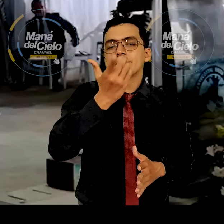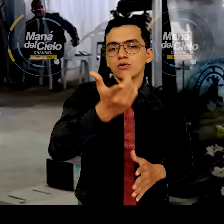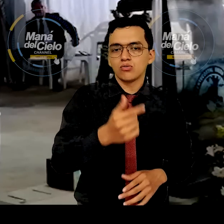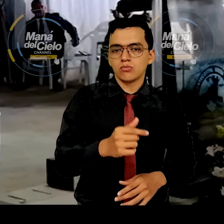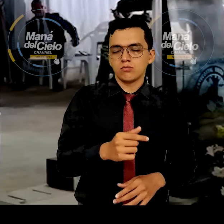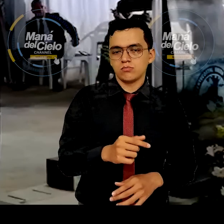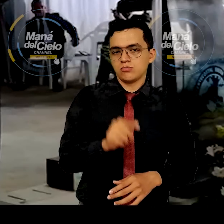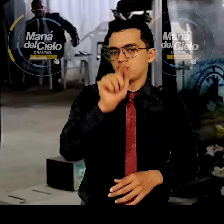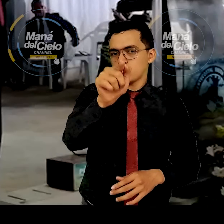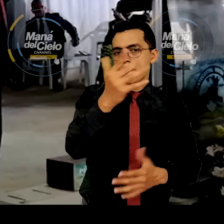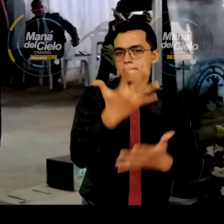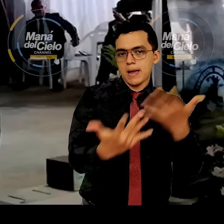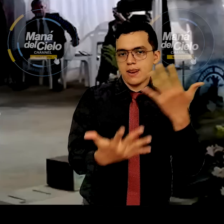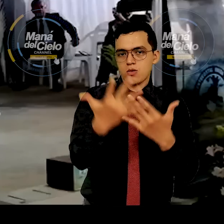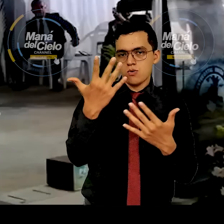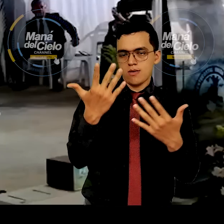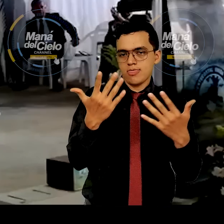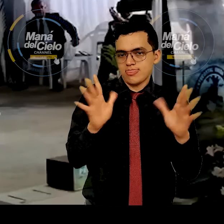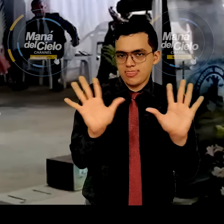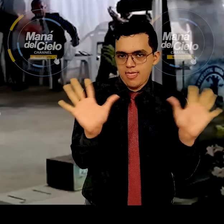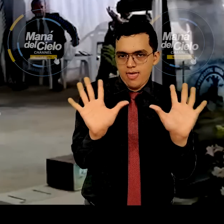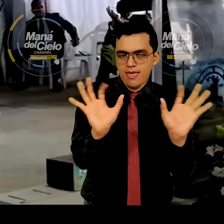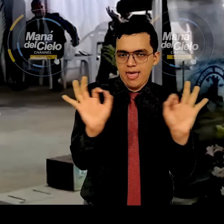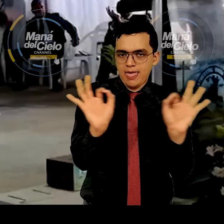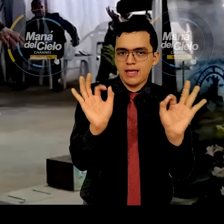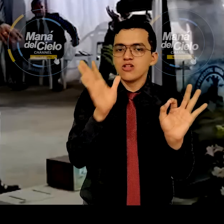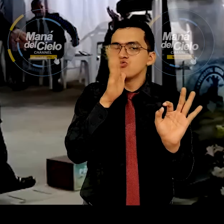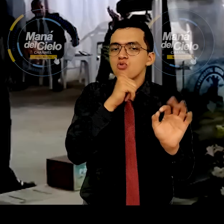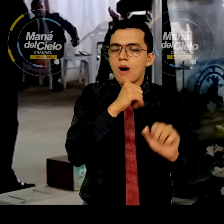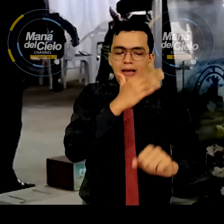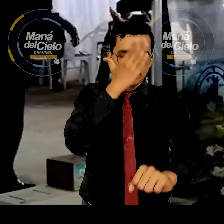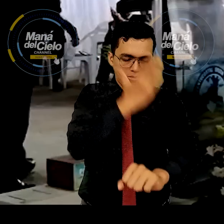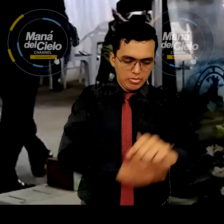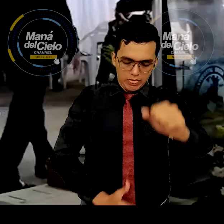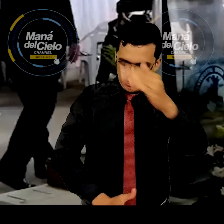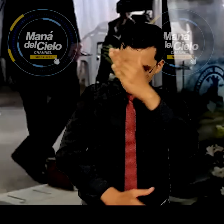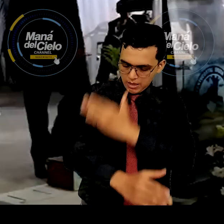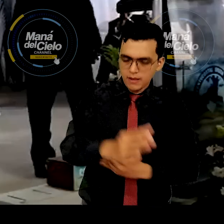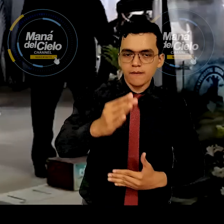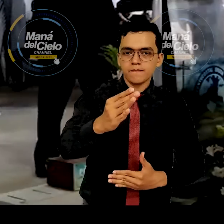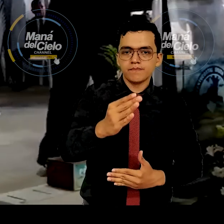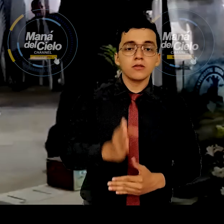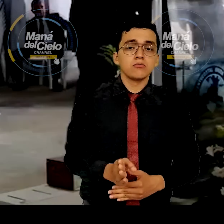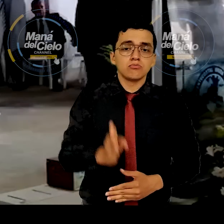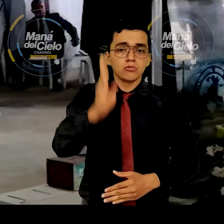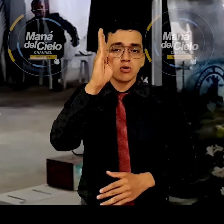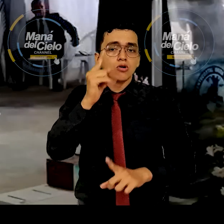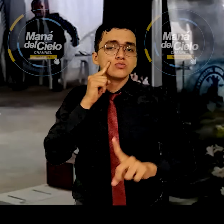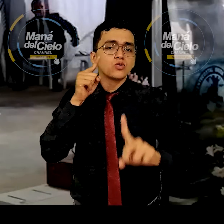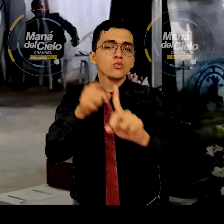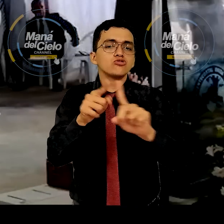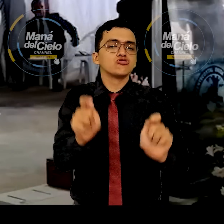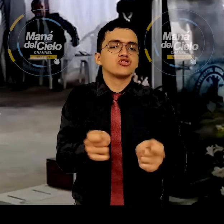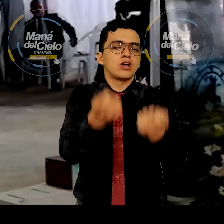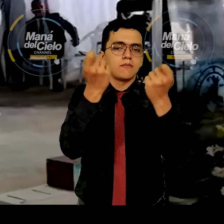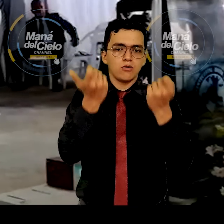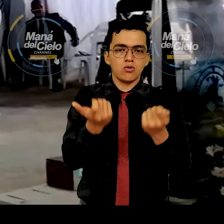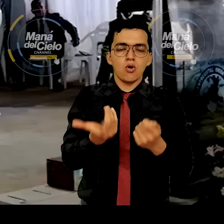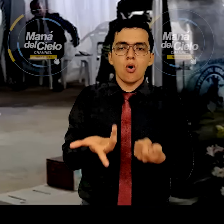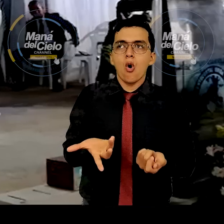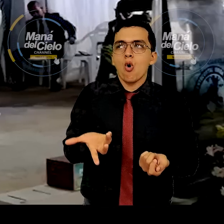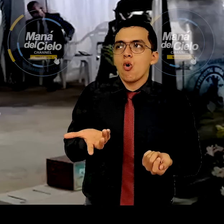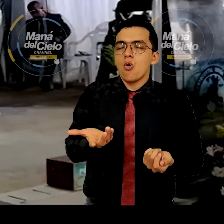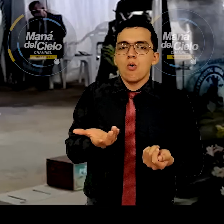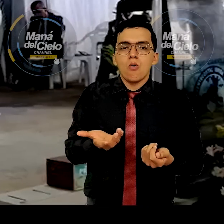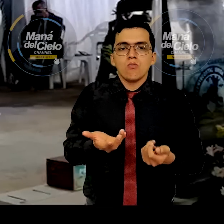cuadrapléjico y no pudieras mover ni los brazos, ni las piernas, ni nada, igual Dios te salvaría. Con la